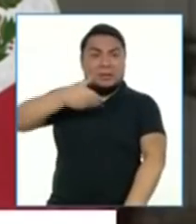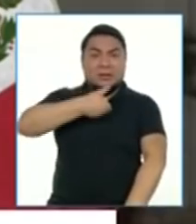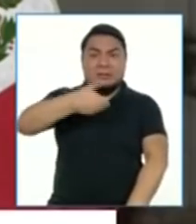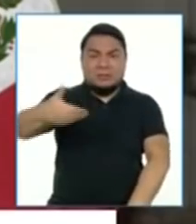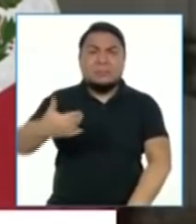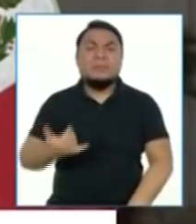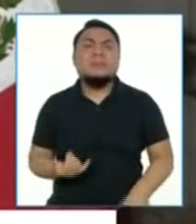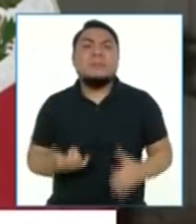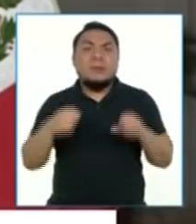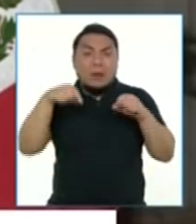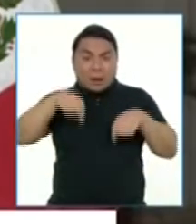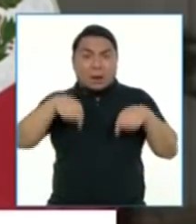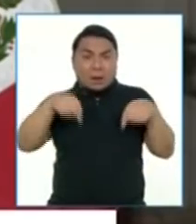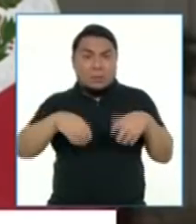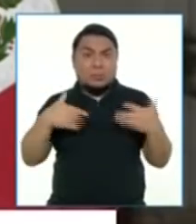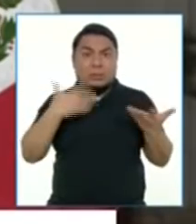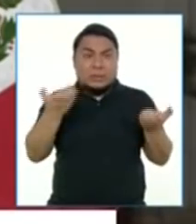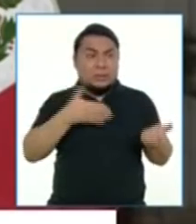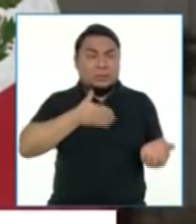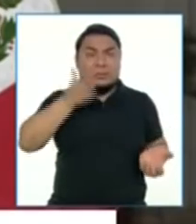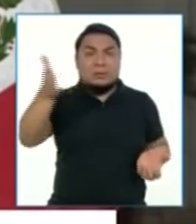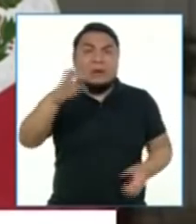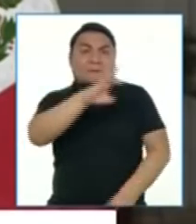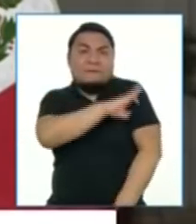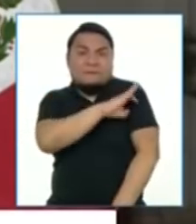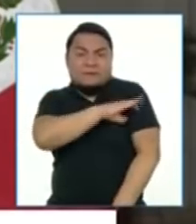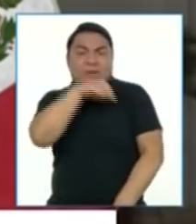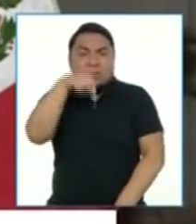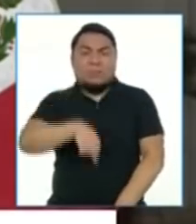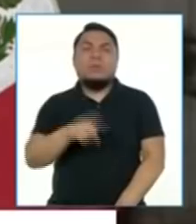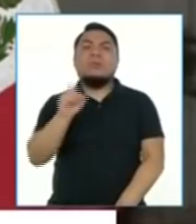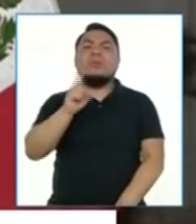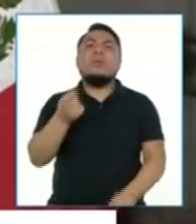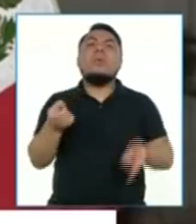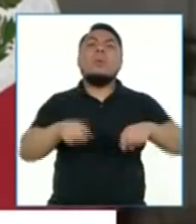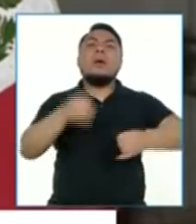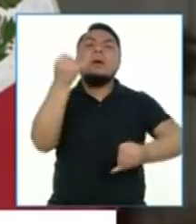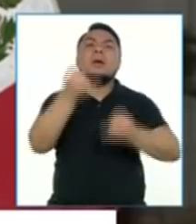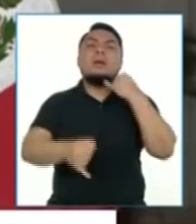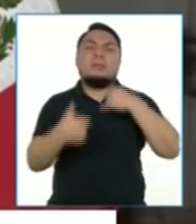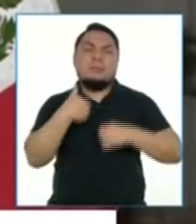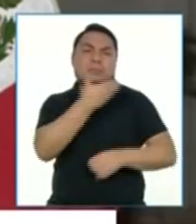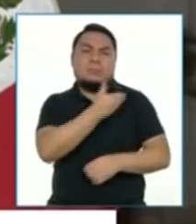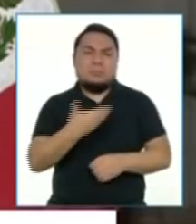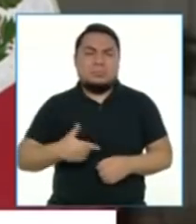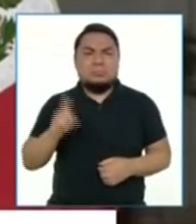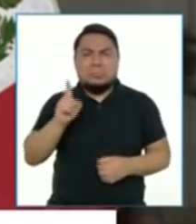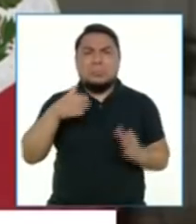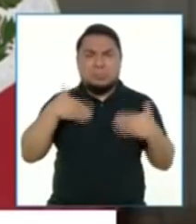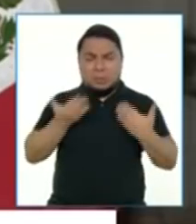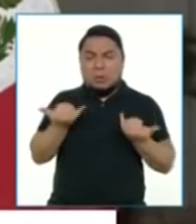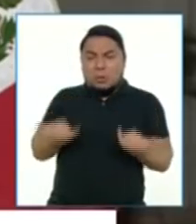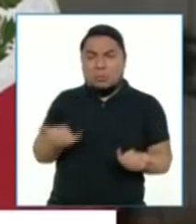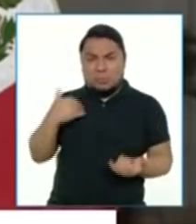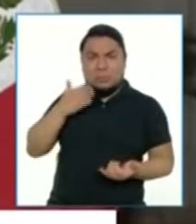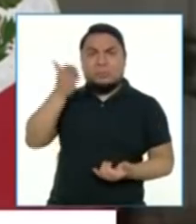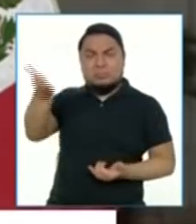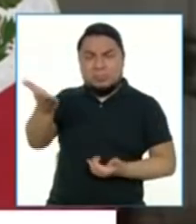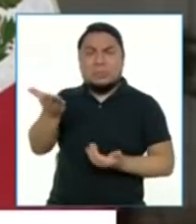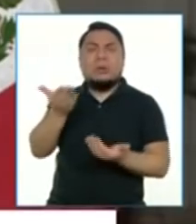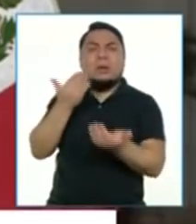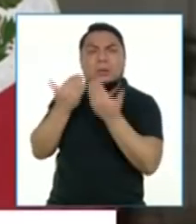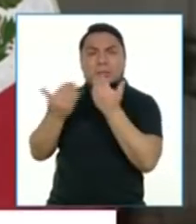grupos políticos que se habían acercado al presidente de la republica pedirle que retrasará las elecciones es el contexto con el congreso en este